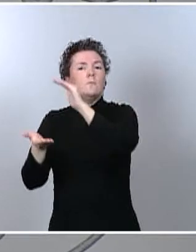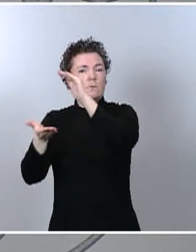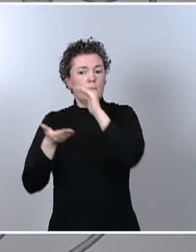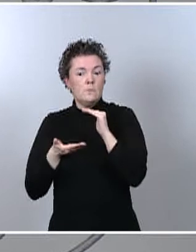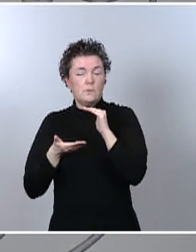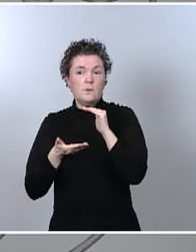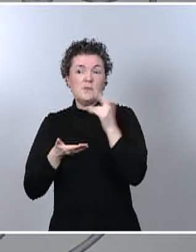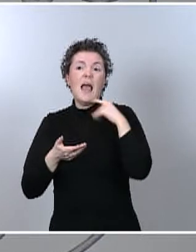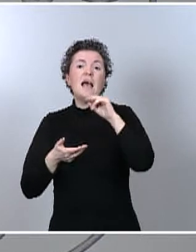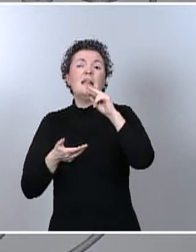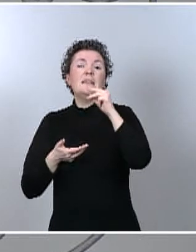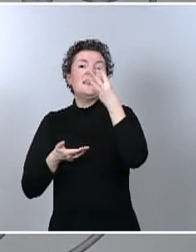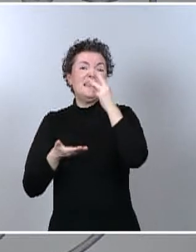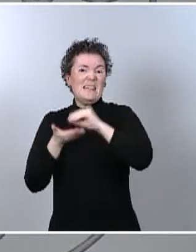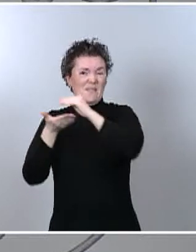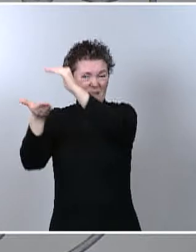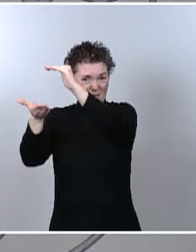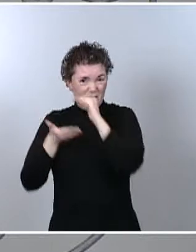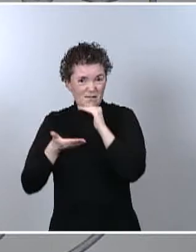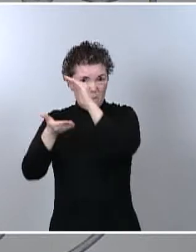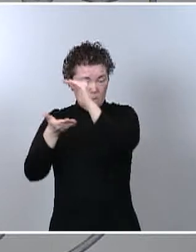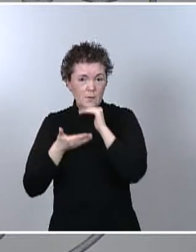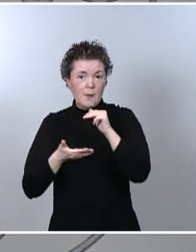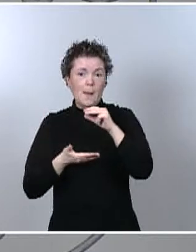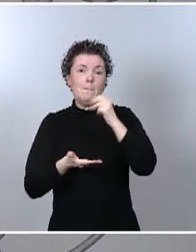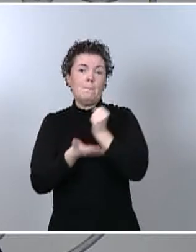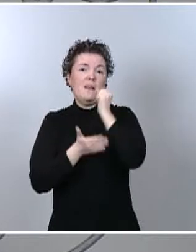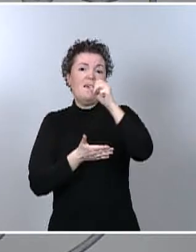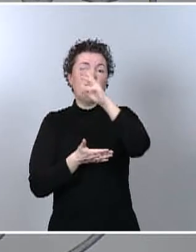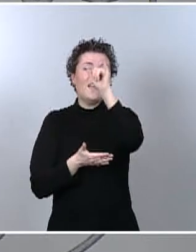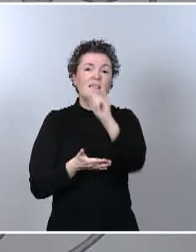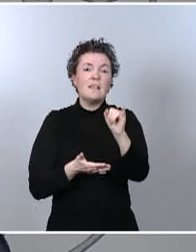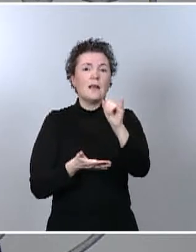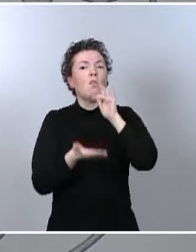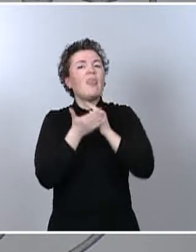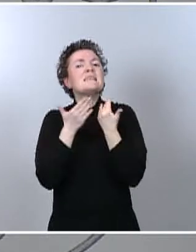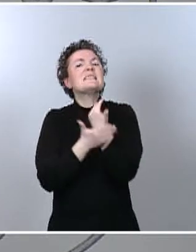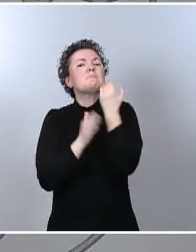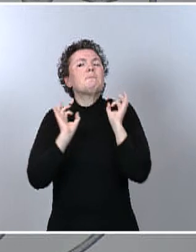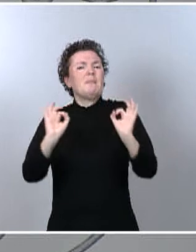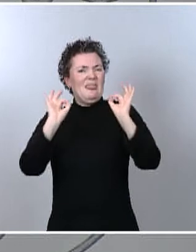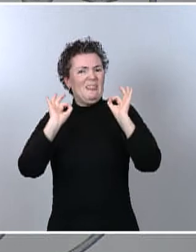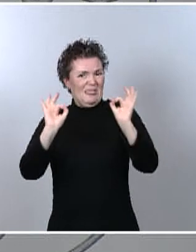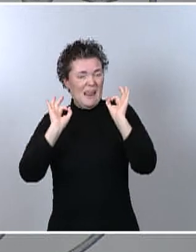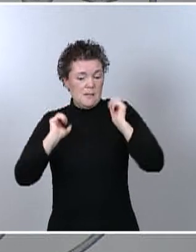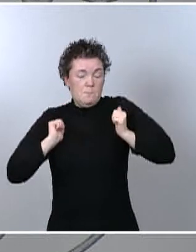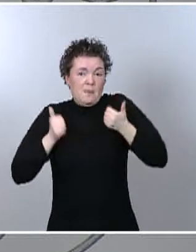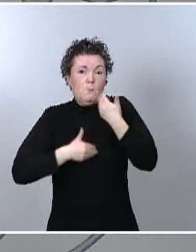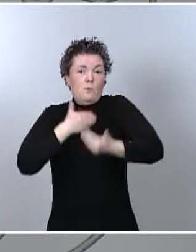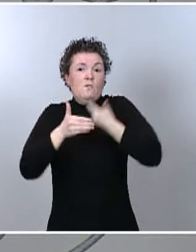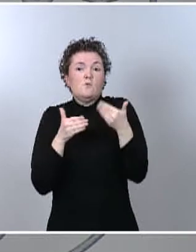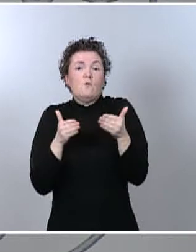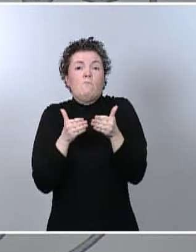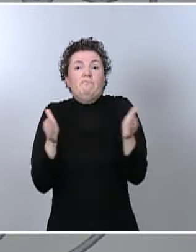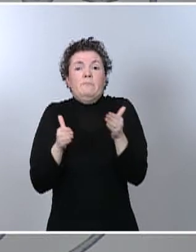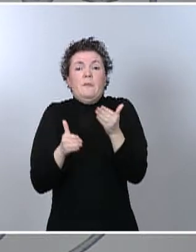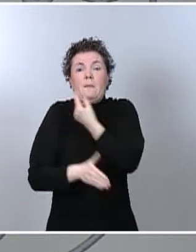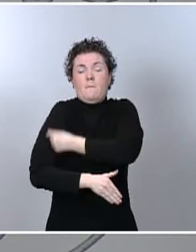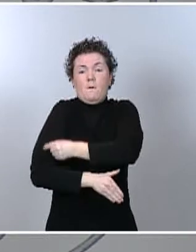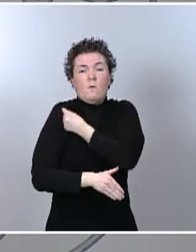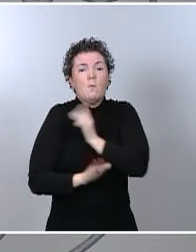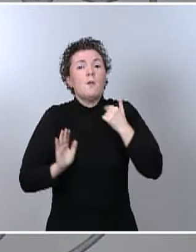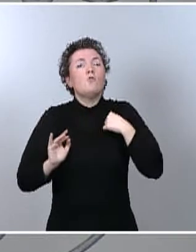capacidad de vacunar a mucha más población. El cuello de botella, insisto, hasta el momento vienen siendo las dosis habituales. Hemos